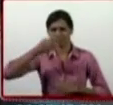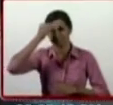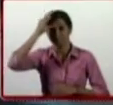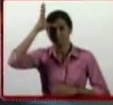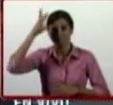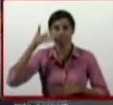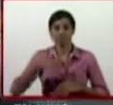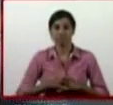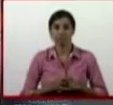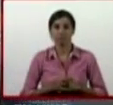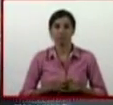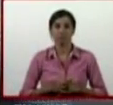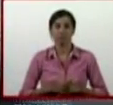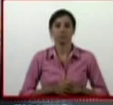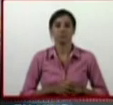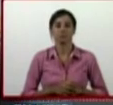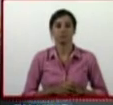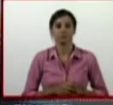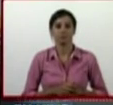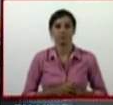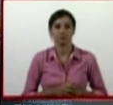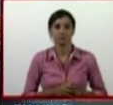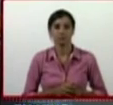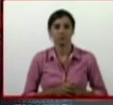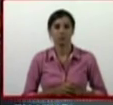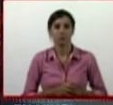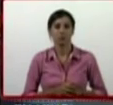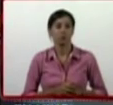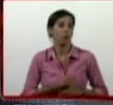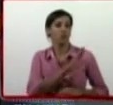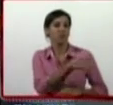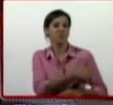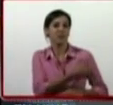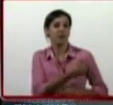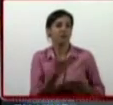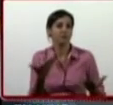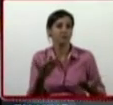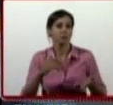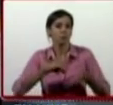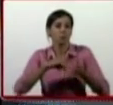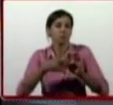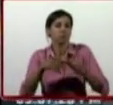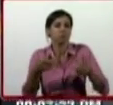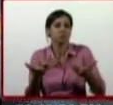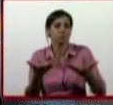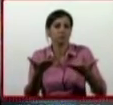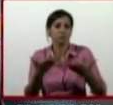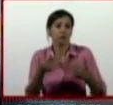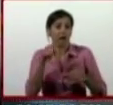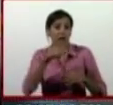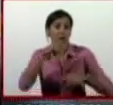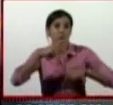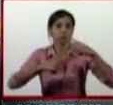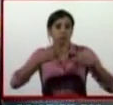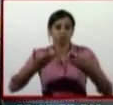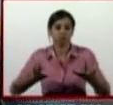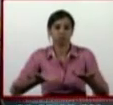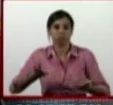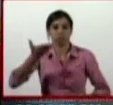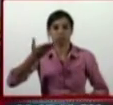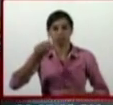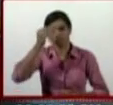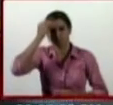En plena producción de conocimiento, porque las universidades son las fuentes de la producción